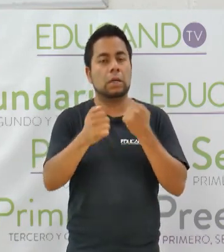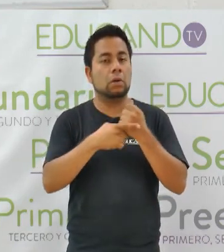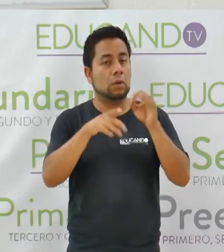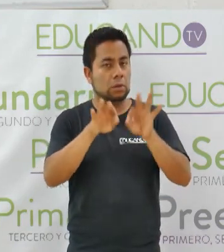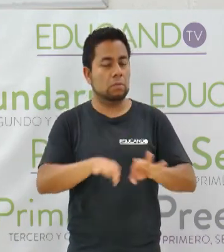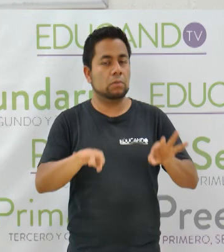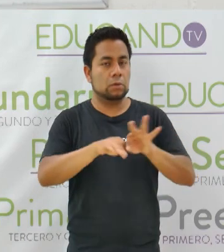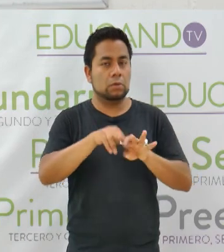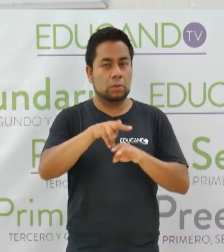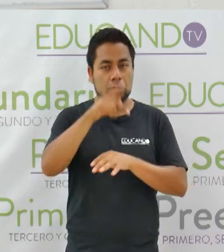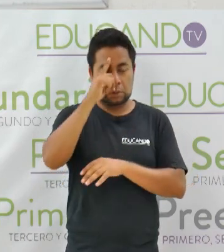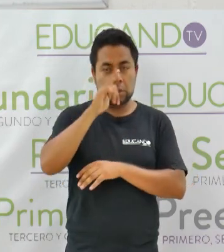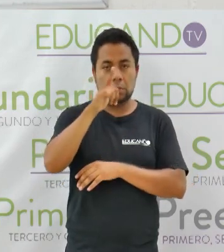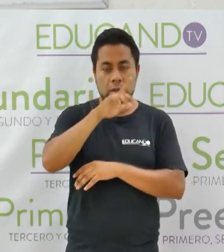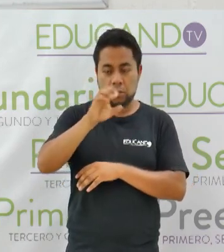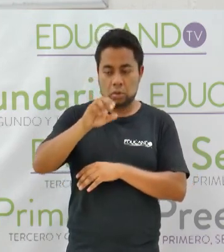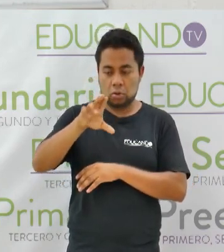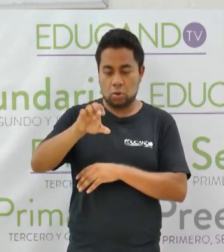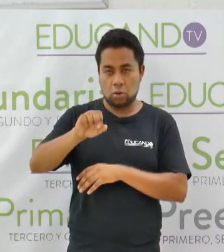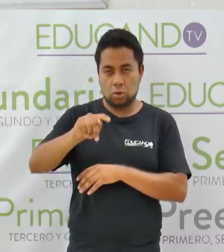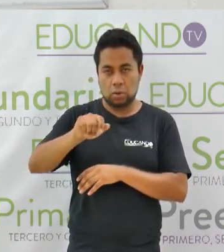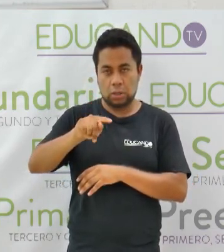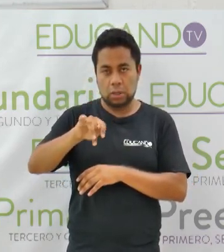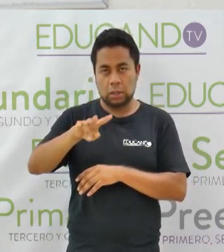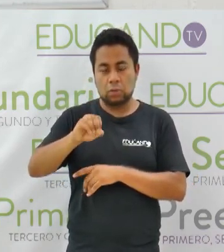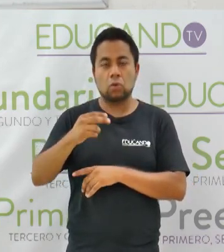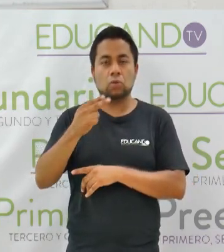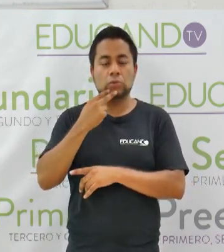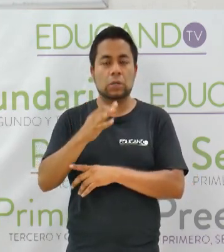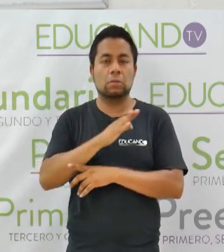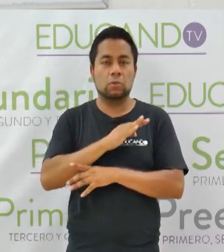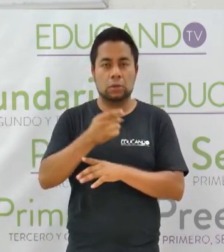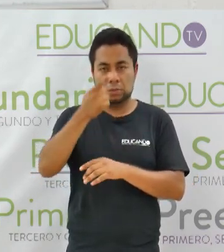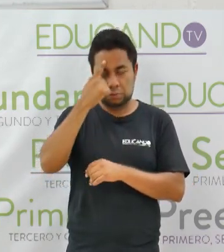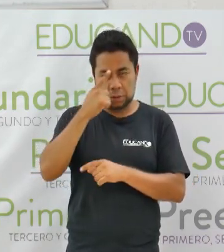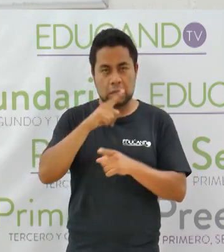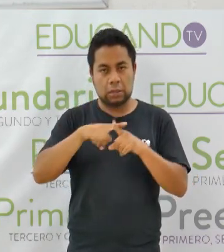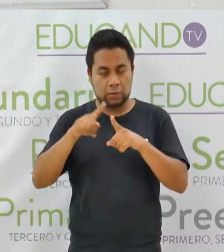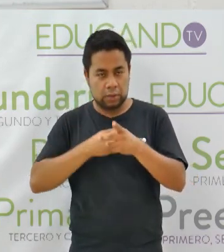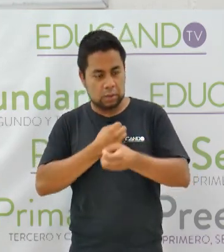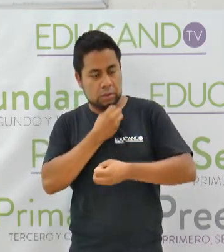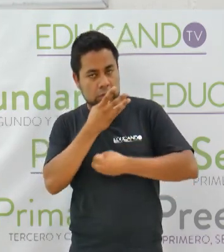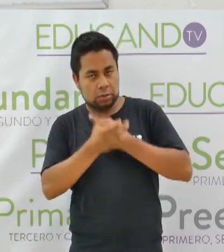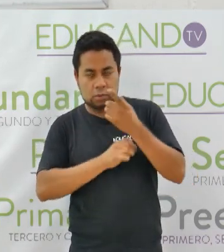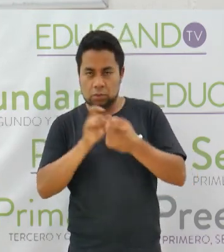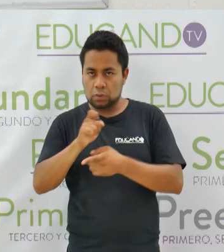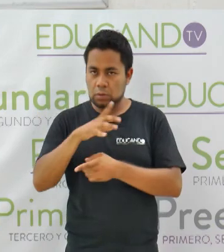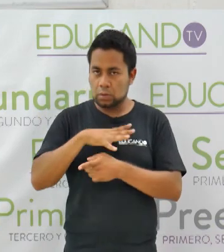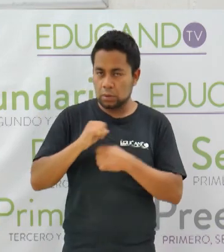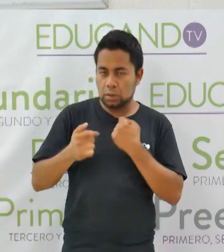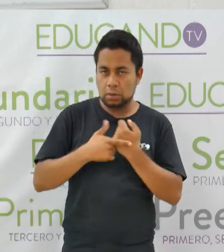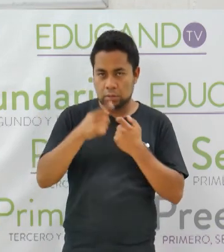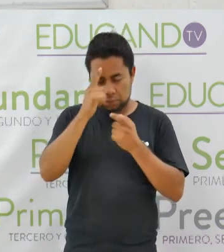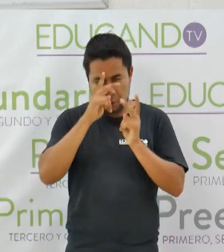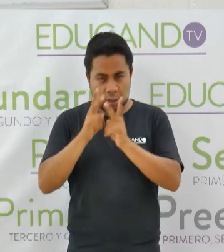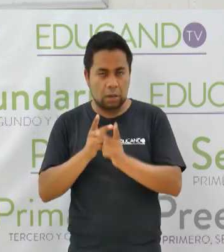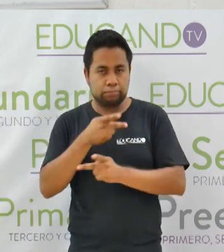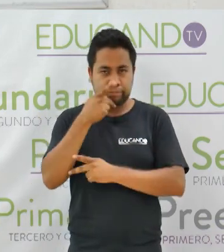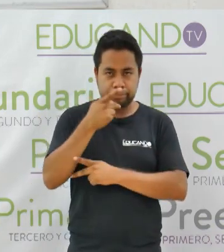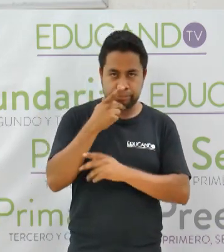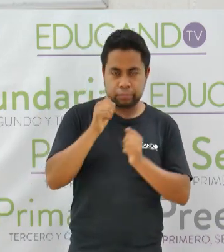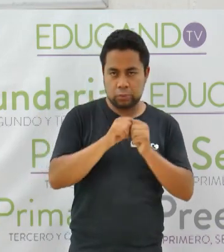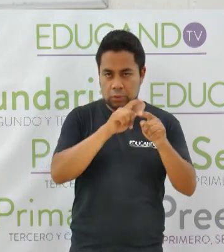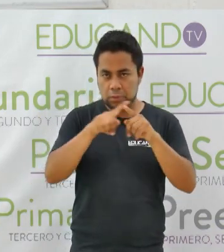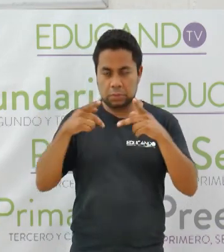punto importante y el lenguaje connotativo lo vamos a poder utilizar en las expresiones al momento de tener una comunicación